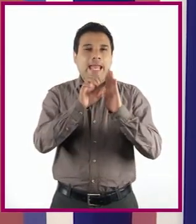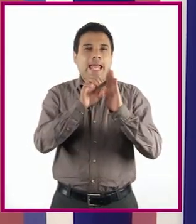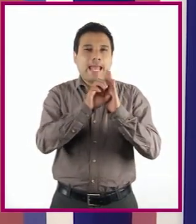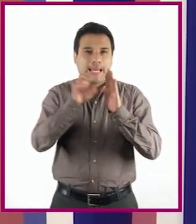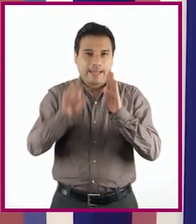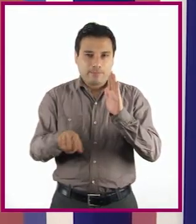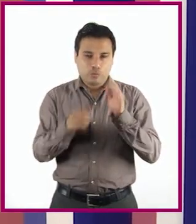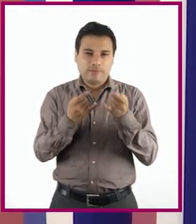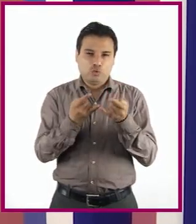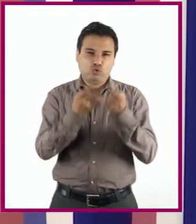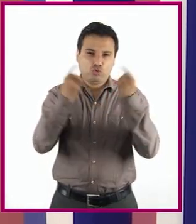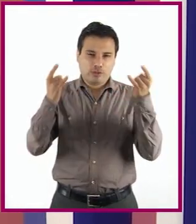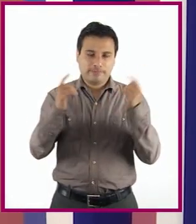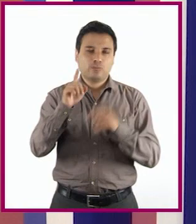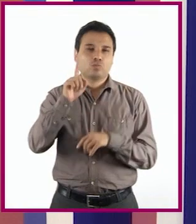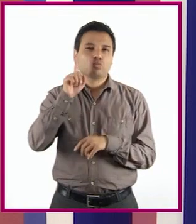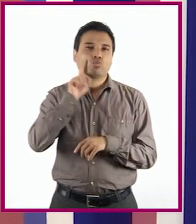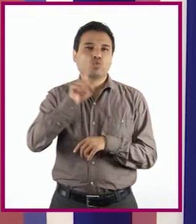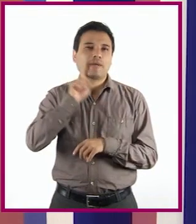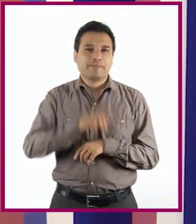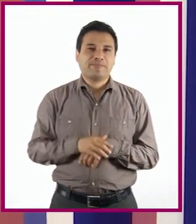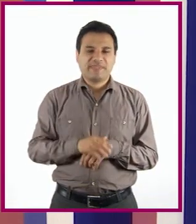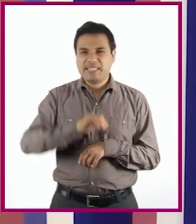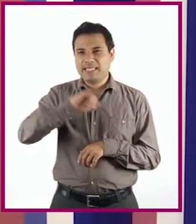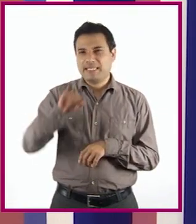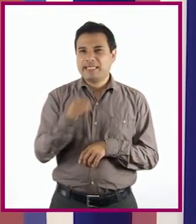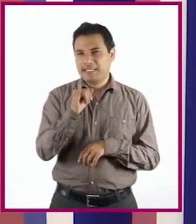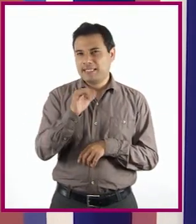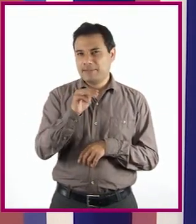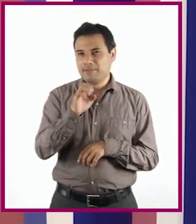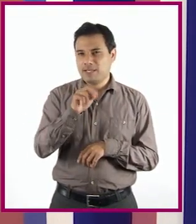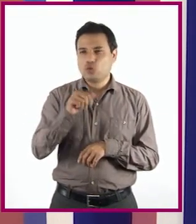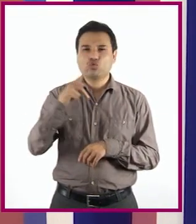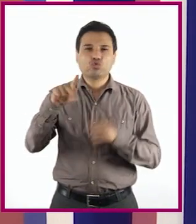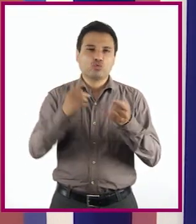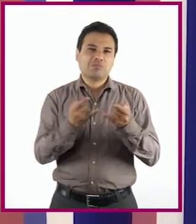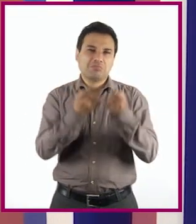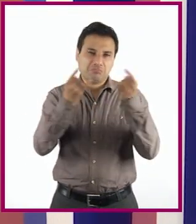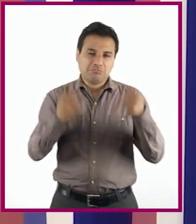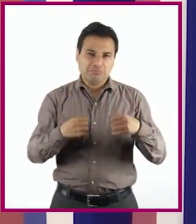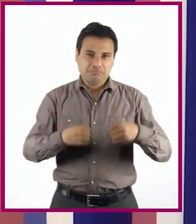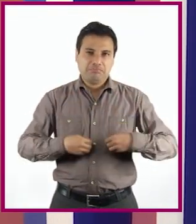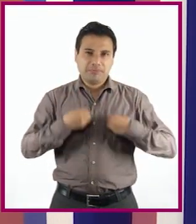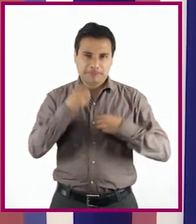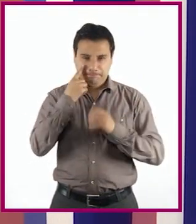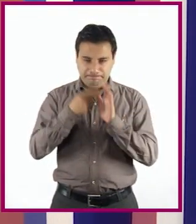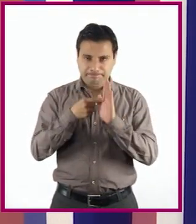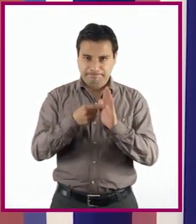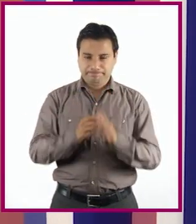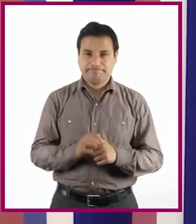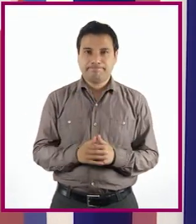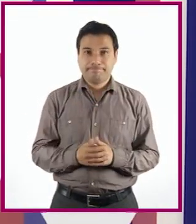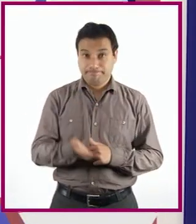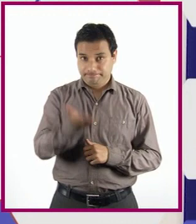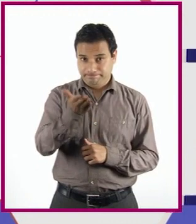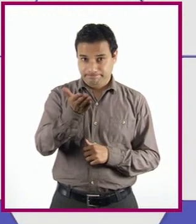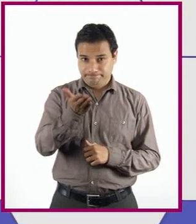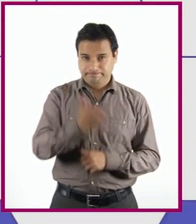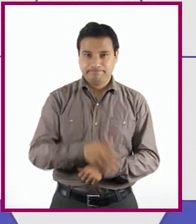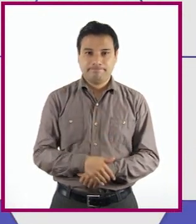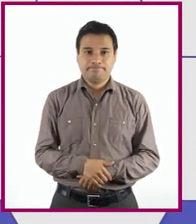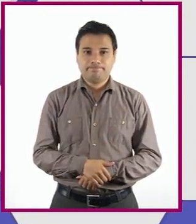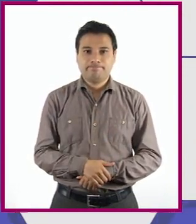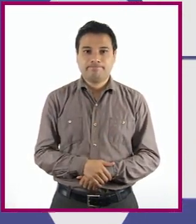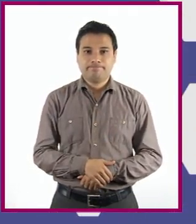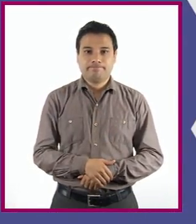relato de la alumna Jimena, quien nos hace una breve sinopsis de su vida a manera de autobiografía.